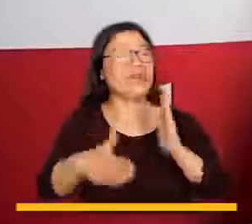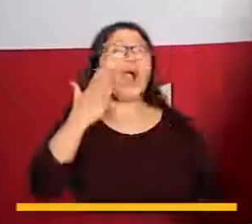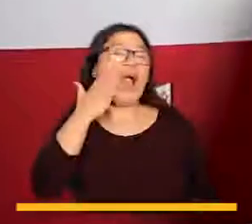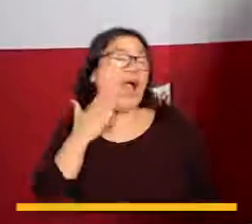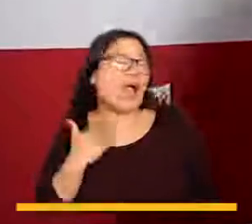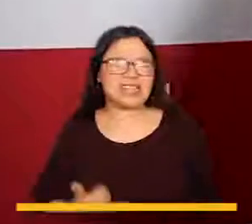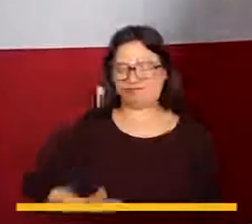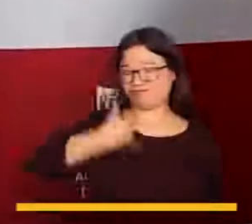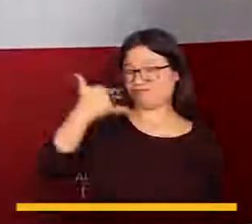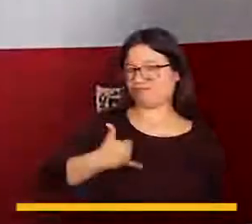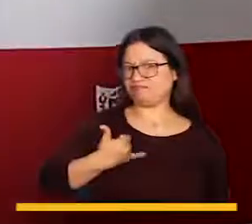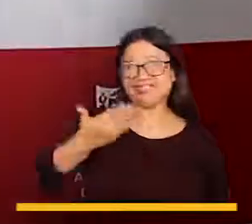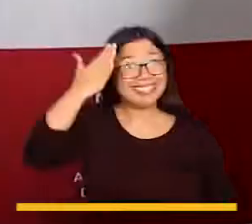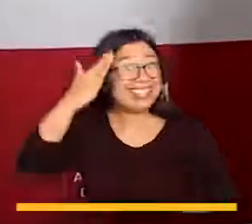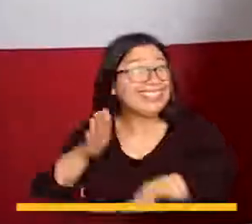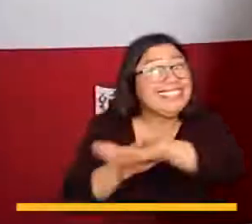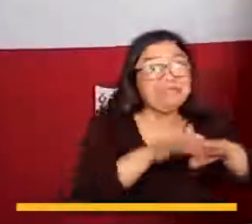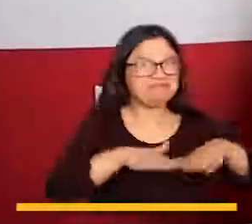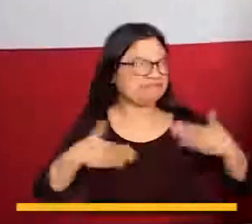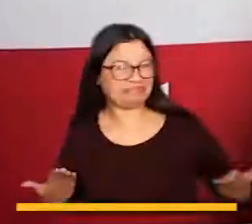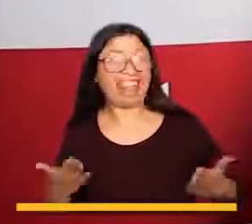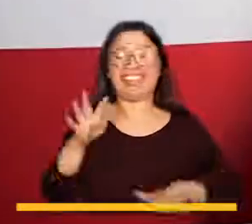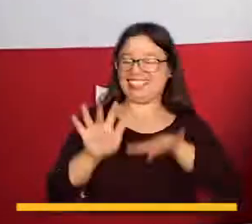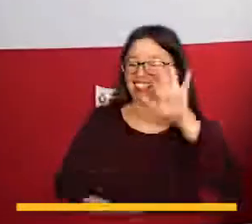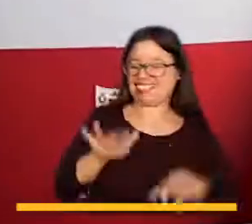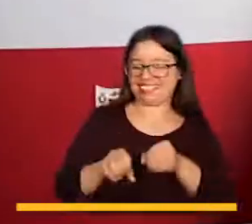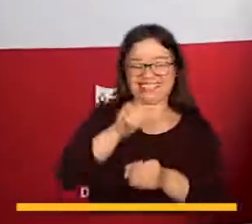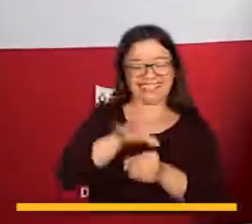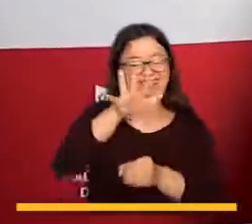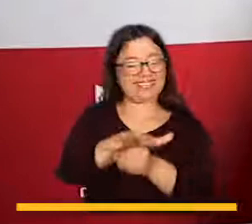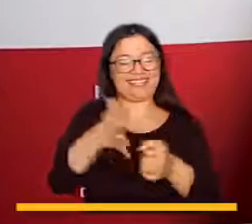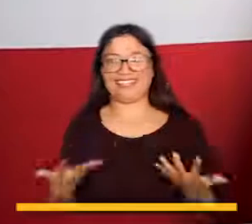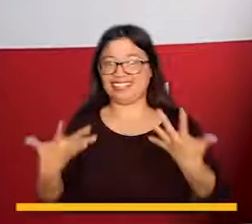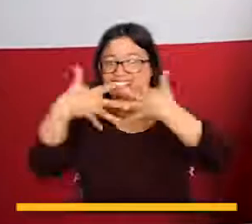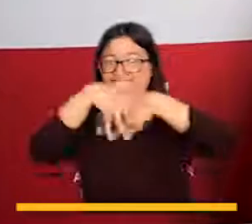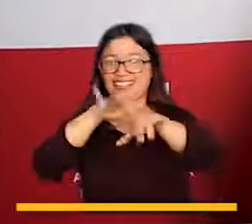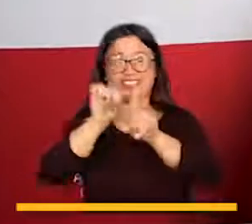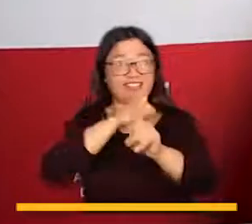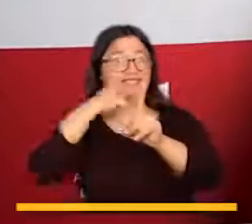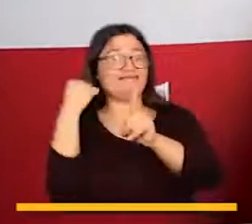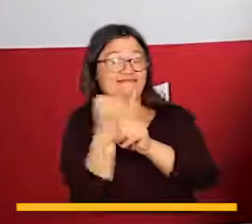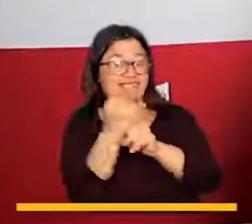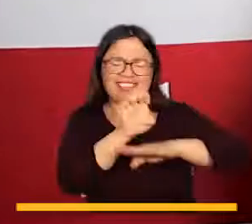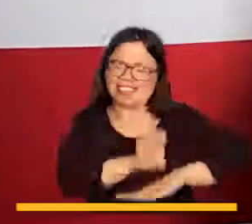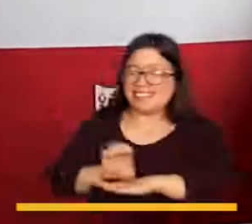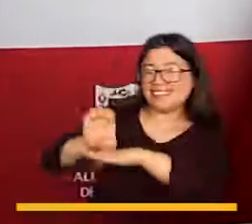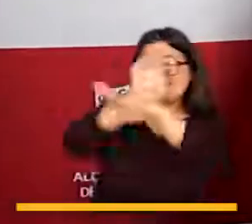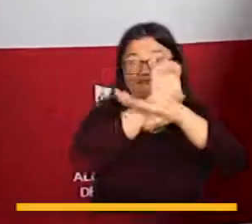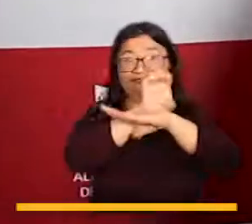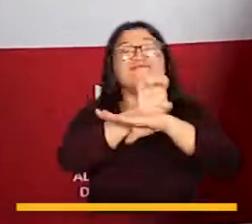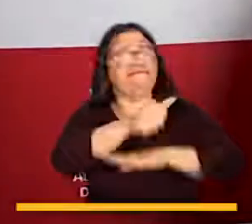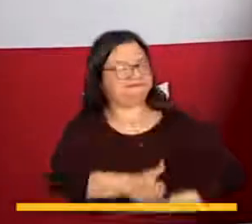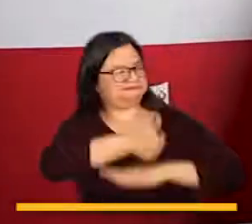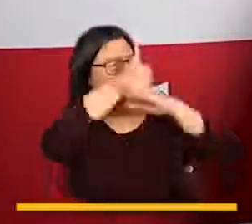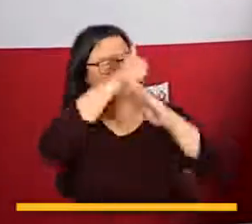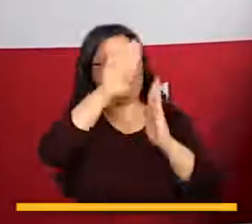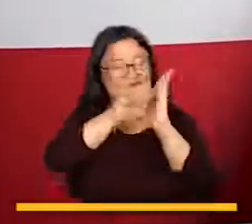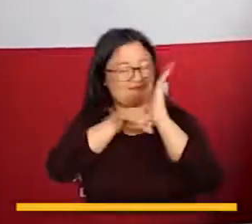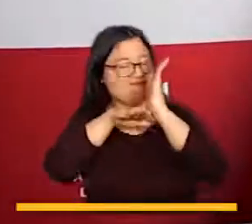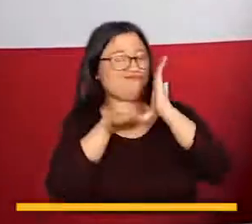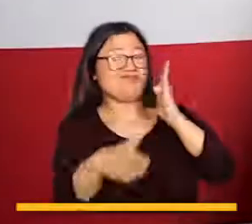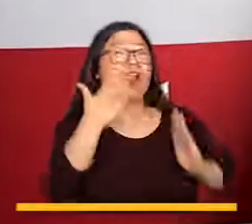¿Sabían que la Secretaría Distrital de Integración Social es la entidad rectora para la política pública para la juventud? Sus enfoques principales